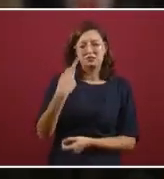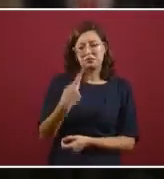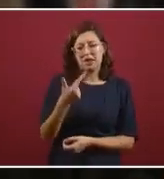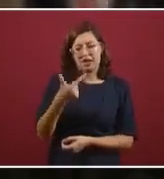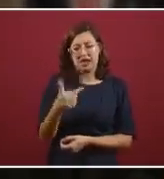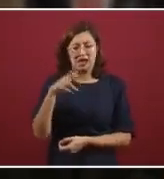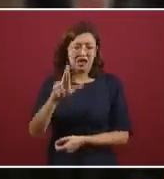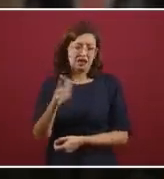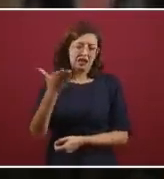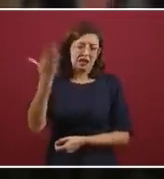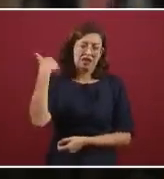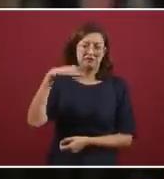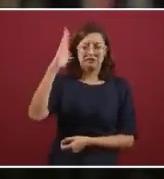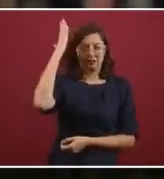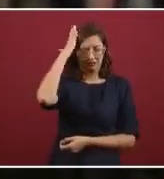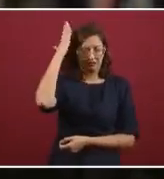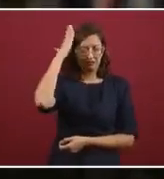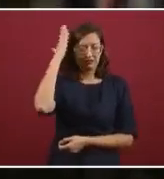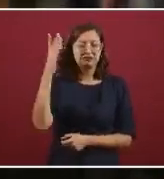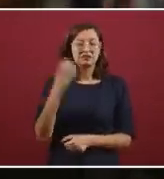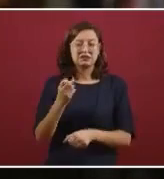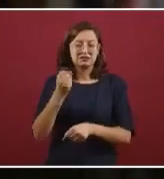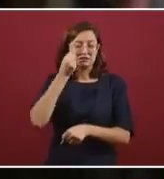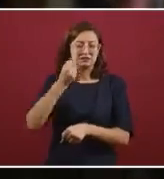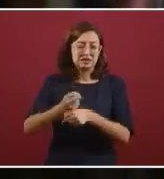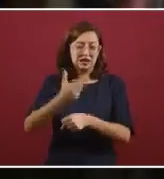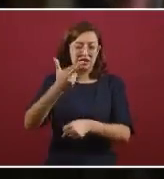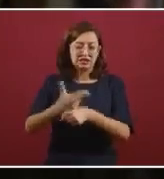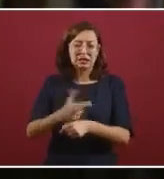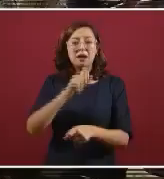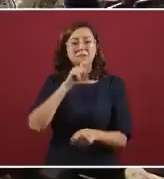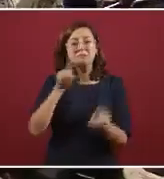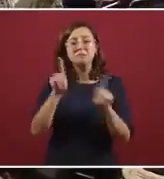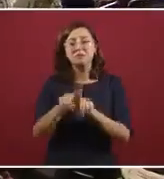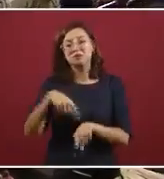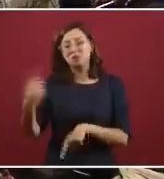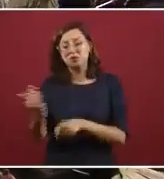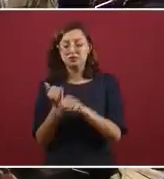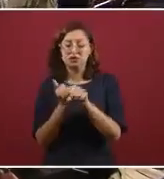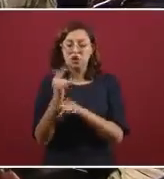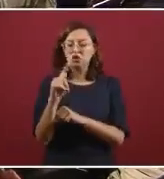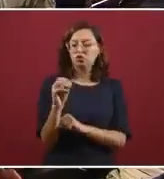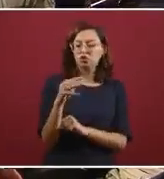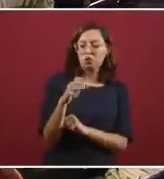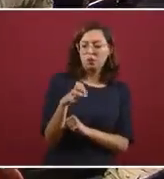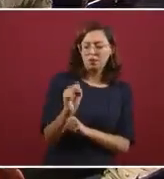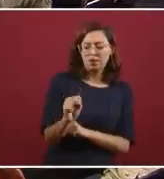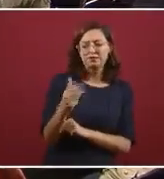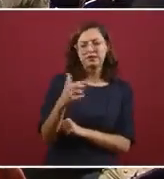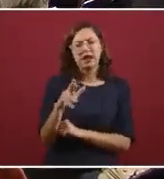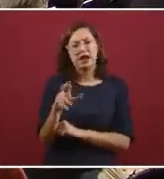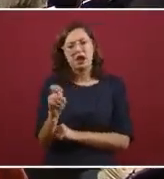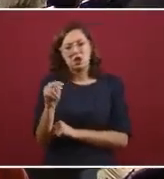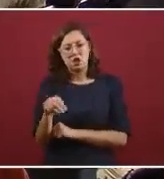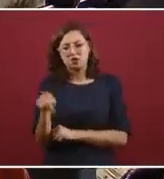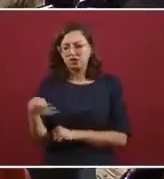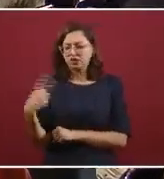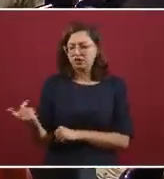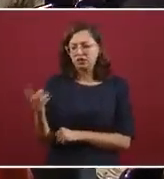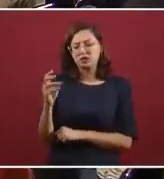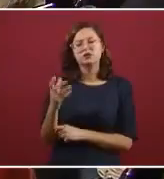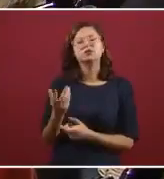su titular y también a quien llevó la investigación, a Tomás Herón y a Jesús Murillo Caram. Sí, hay que recordar que ya